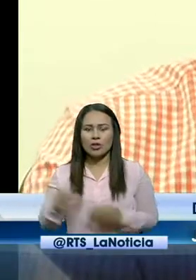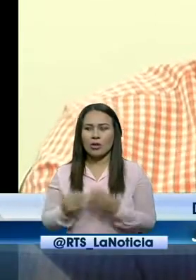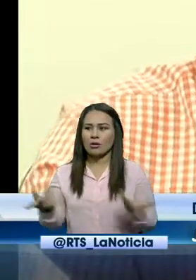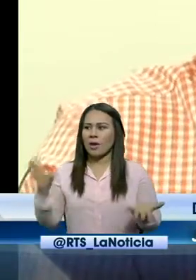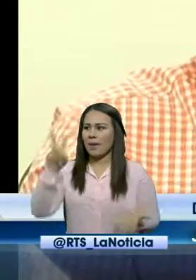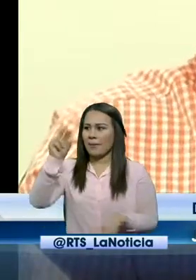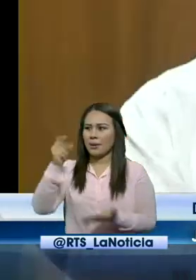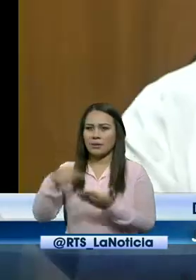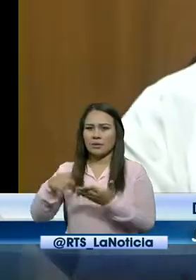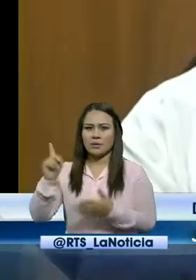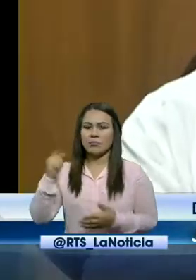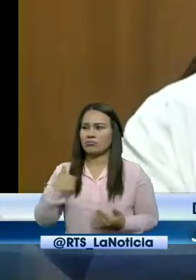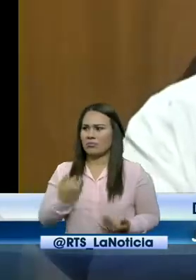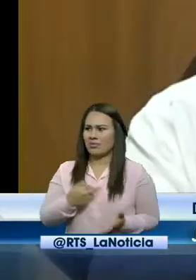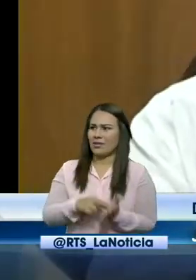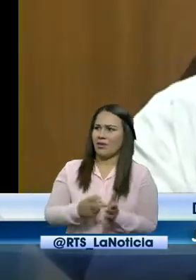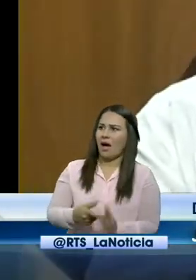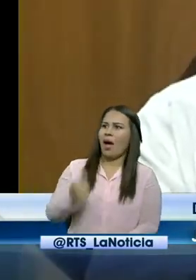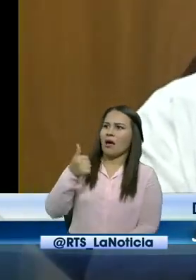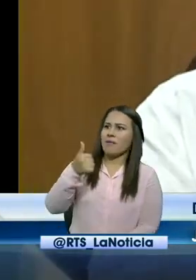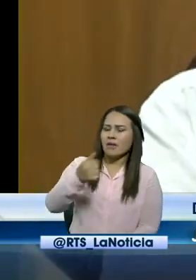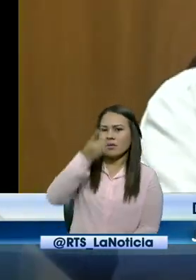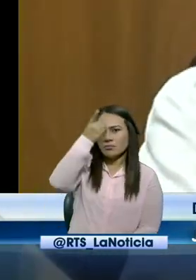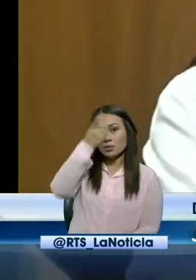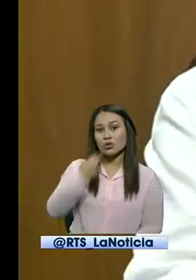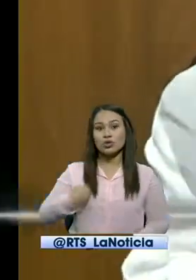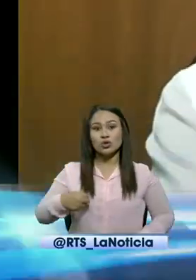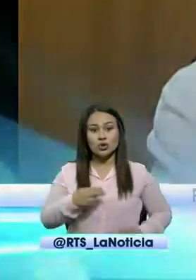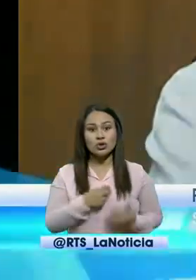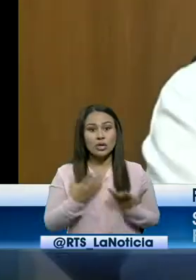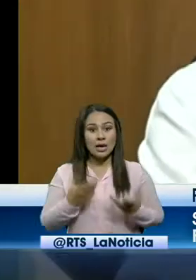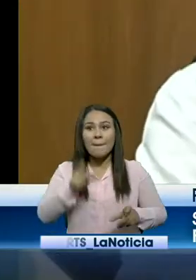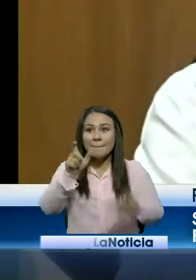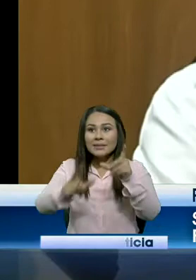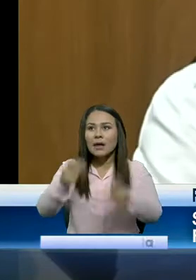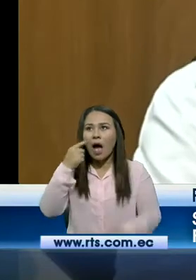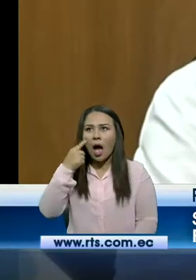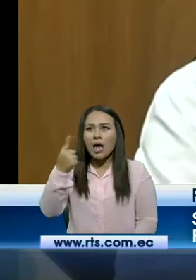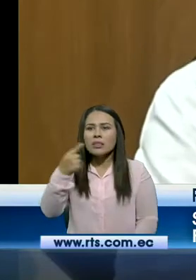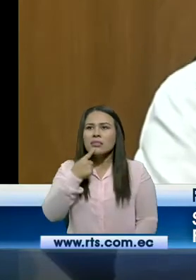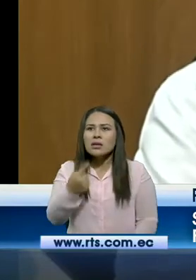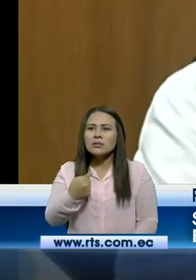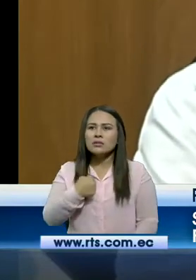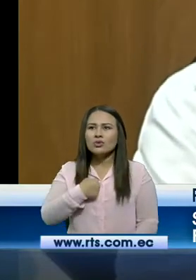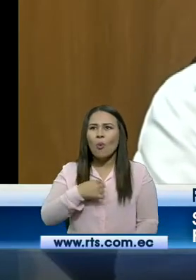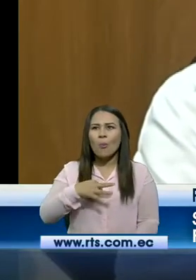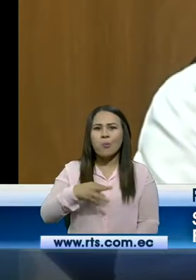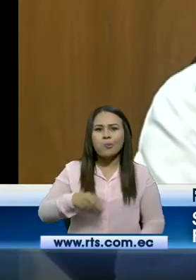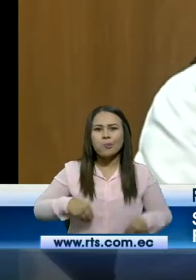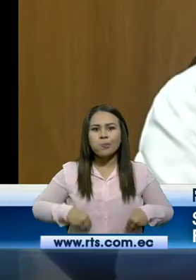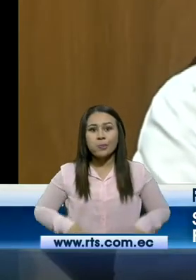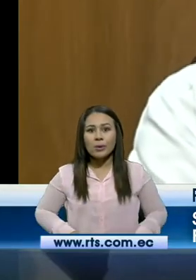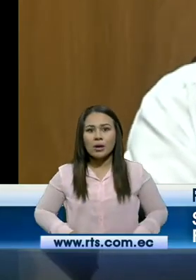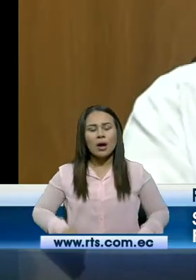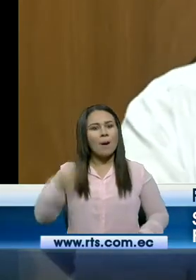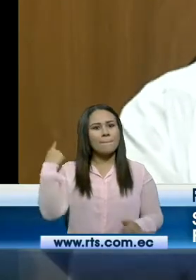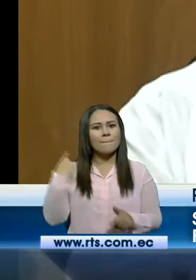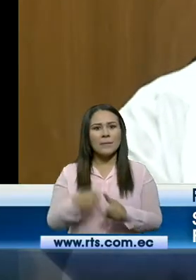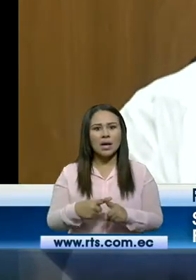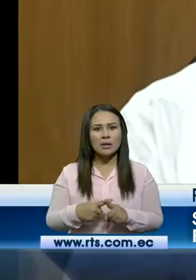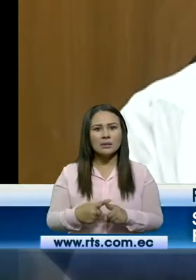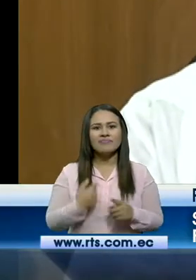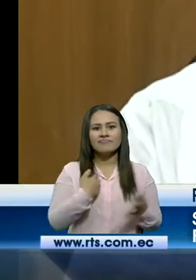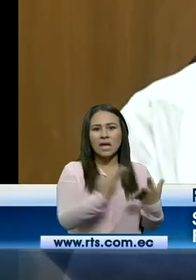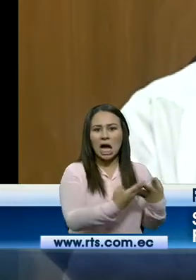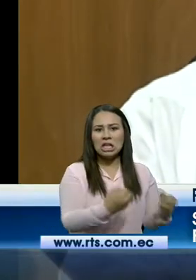un incentivo. Si nosotros queremos aunar a estas disposiciones normativas tan severas un